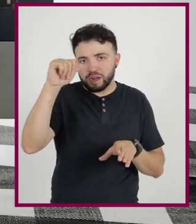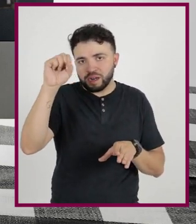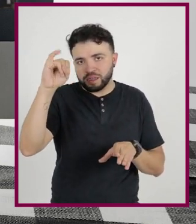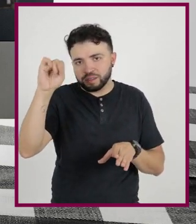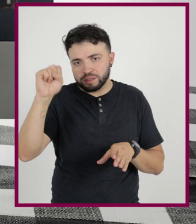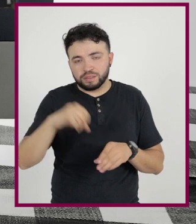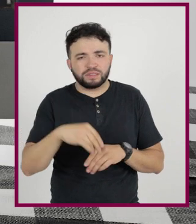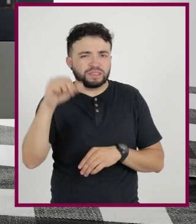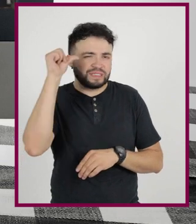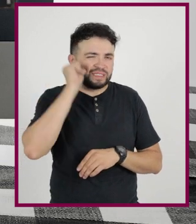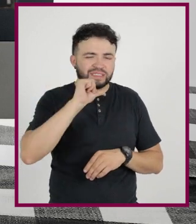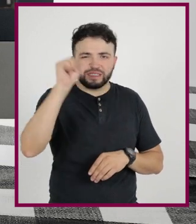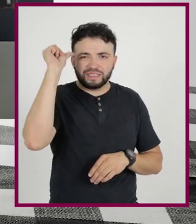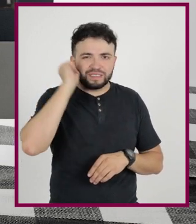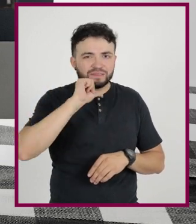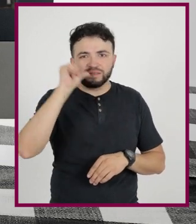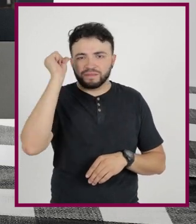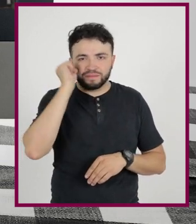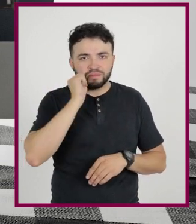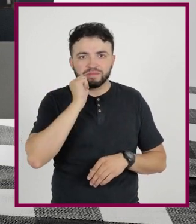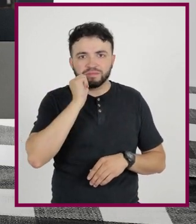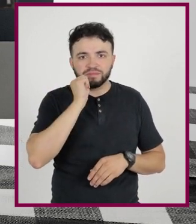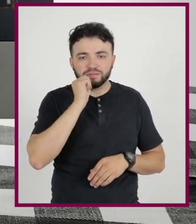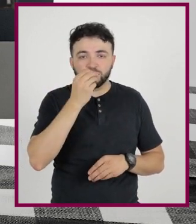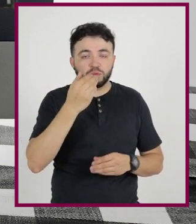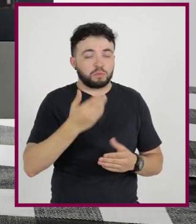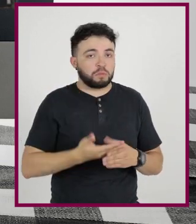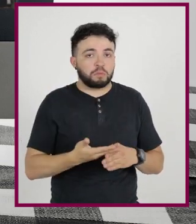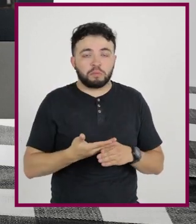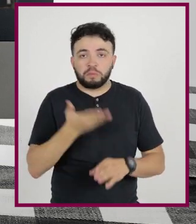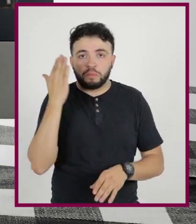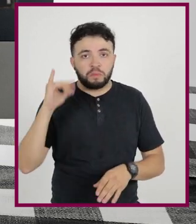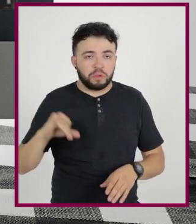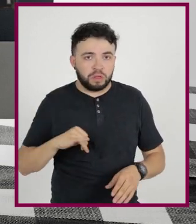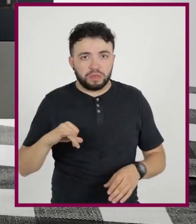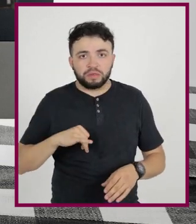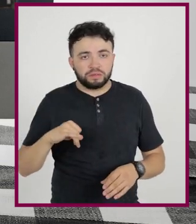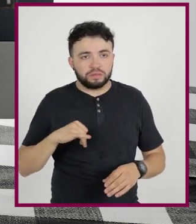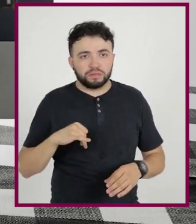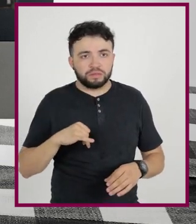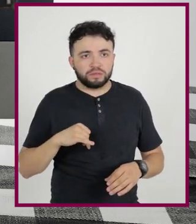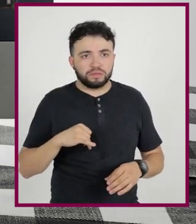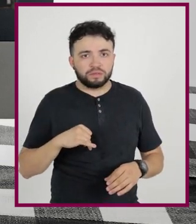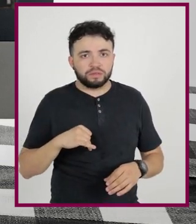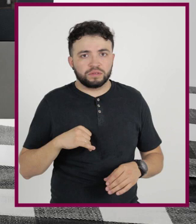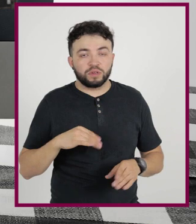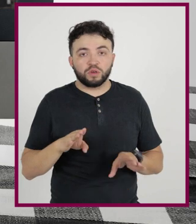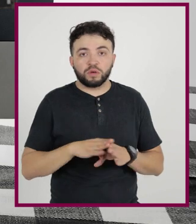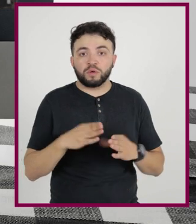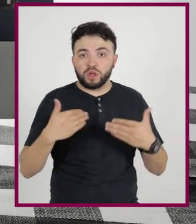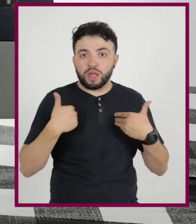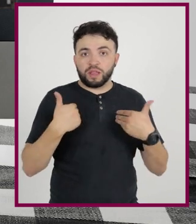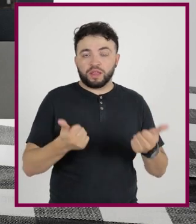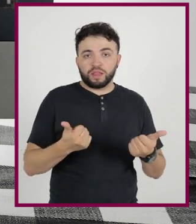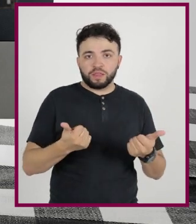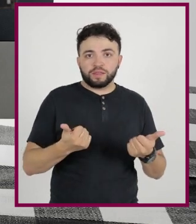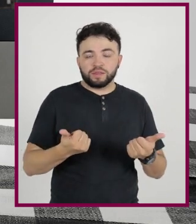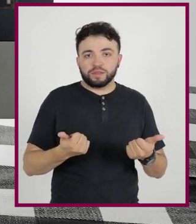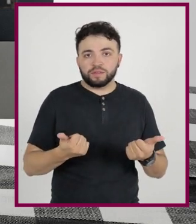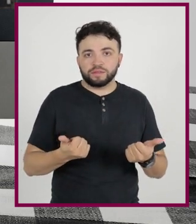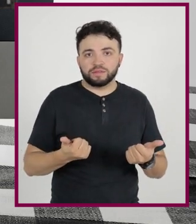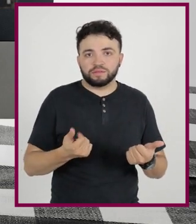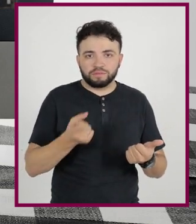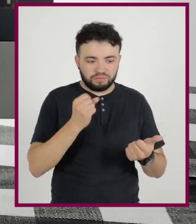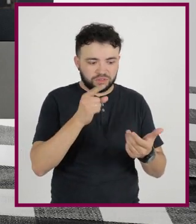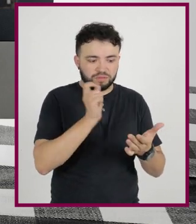análisis, ¿no? Siempre es muy interesante además pues entender